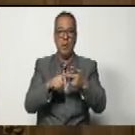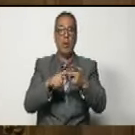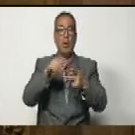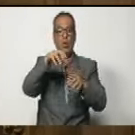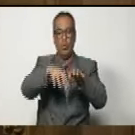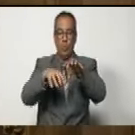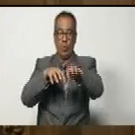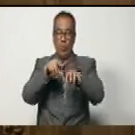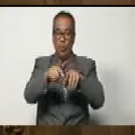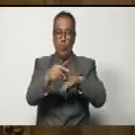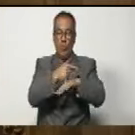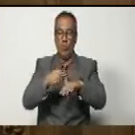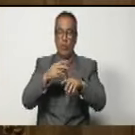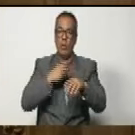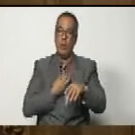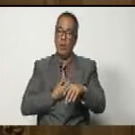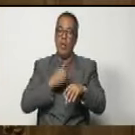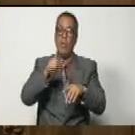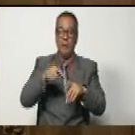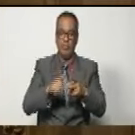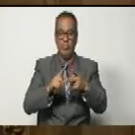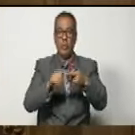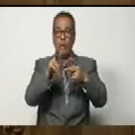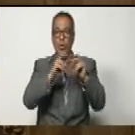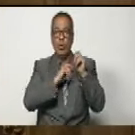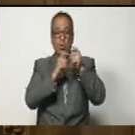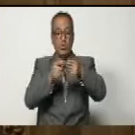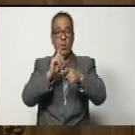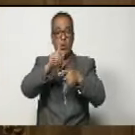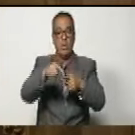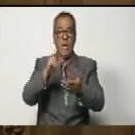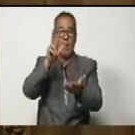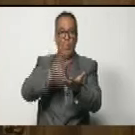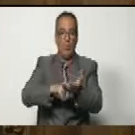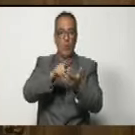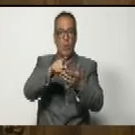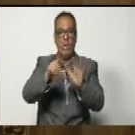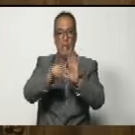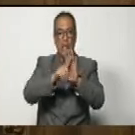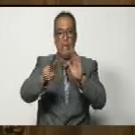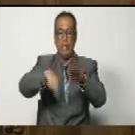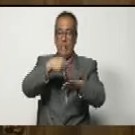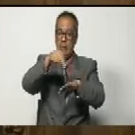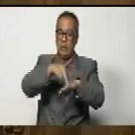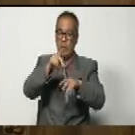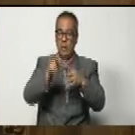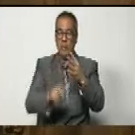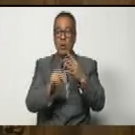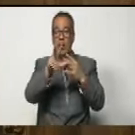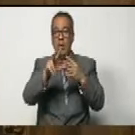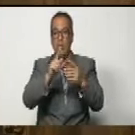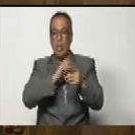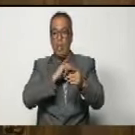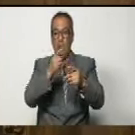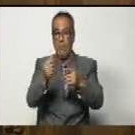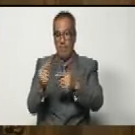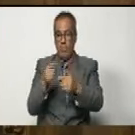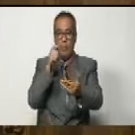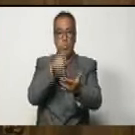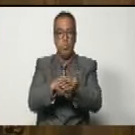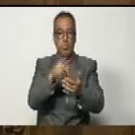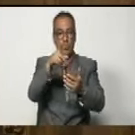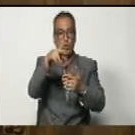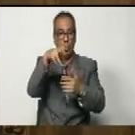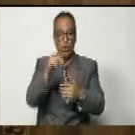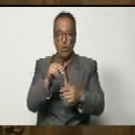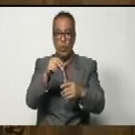Estatal y Municipal. 2. Asignaciones adicionales aprobadas por leyes nacionales. 3. Asignaciones de recursos no